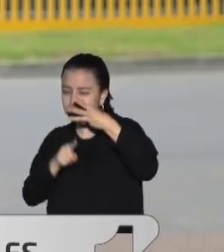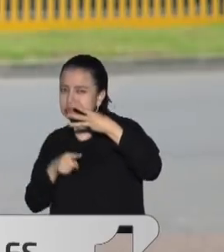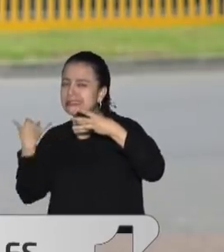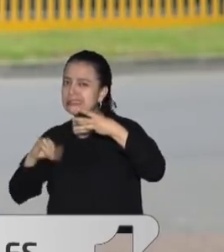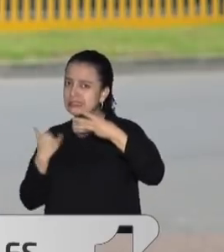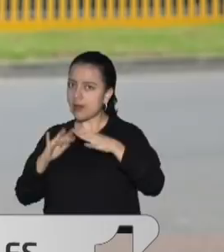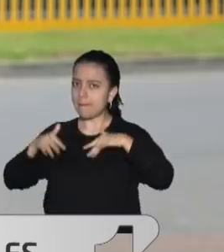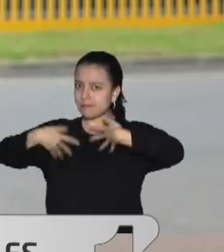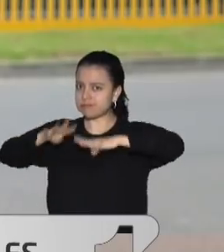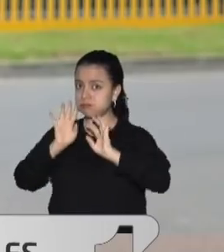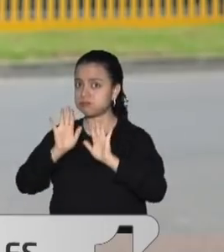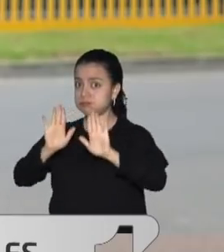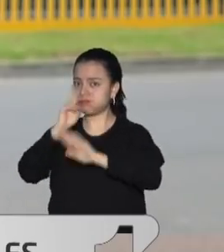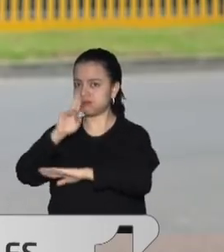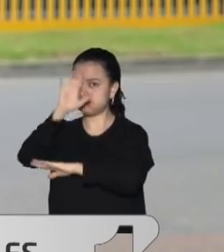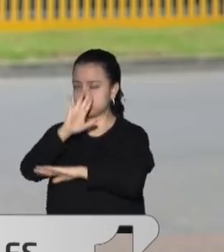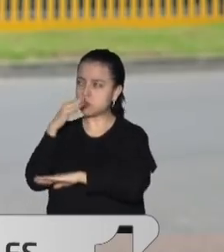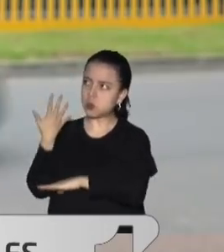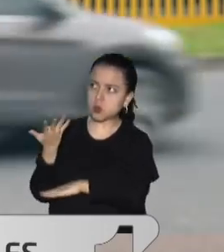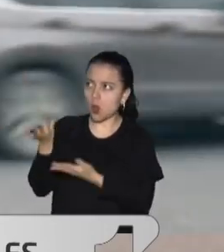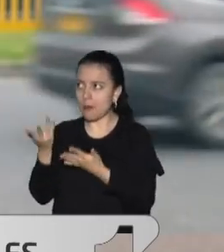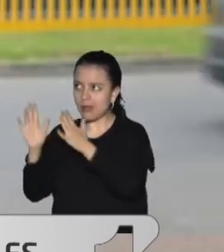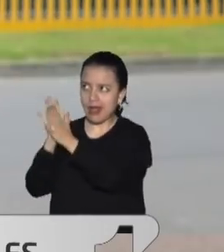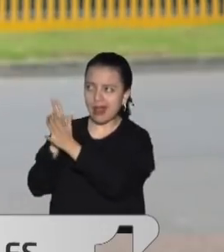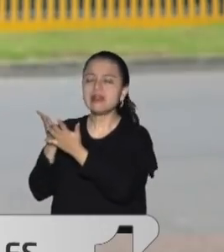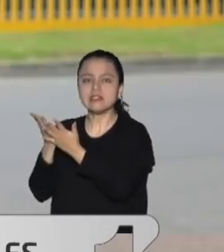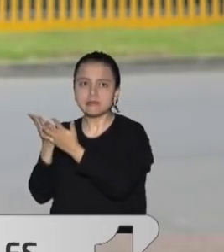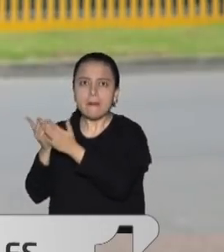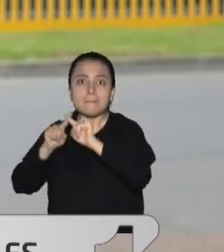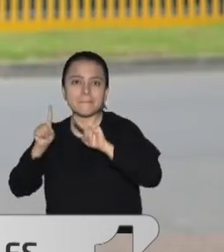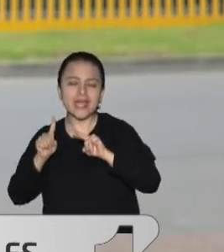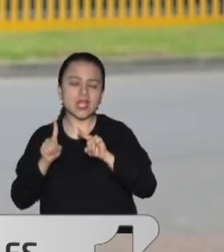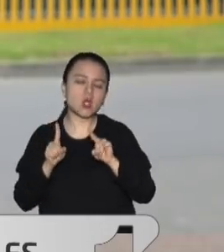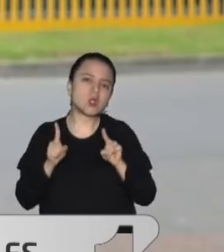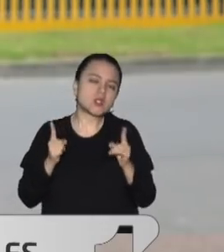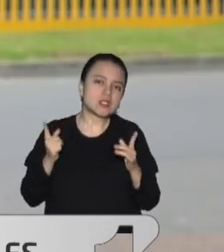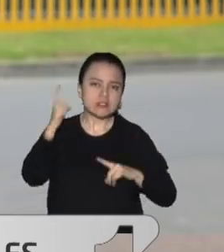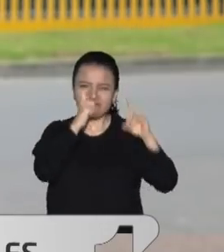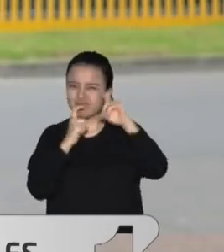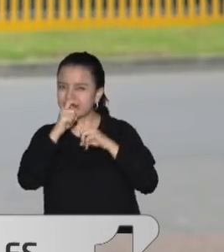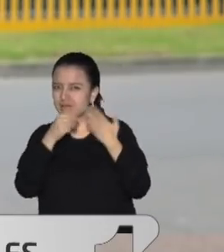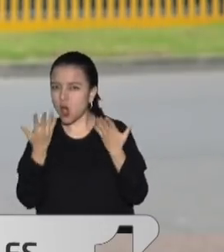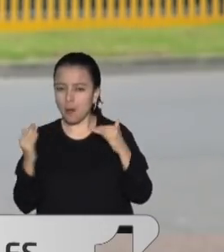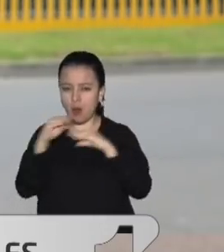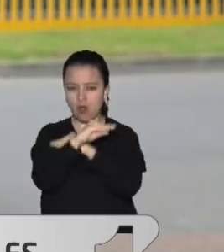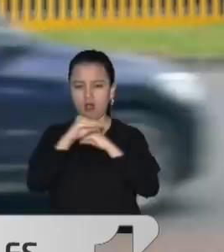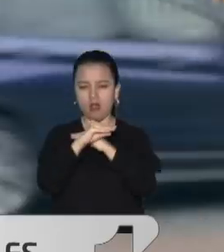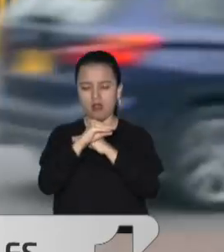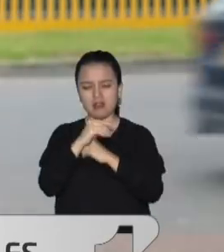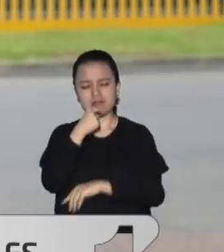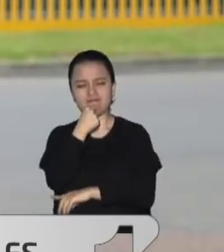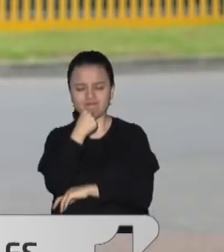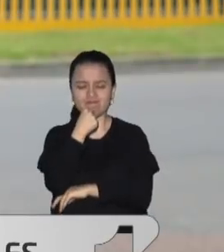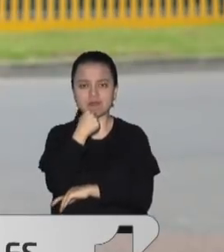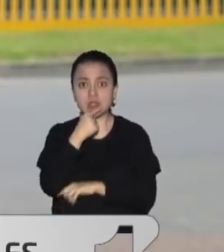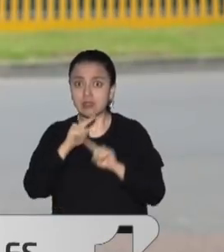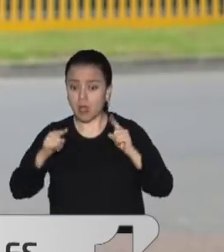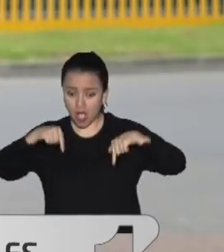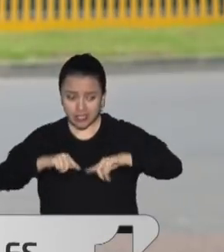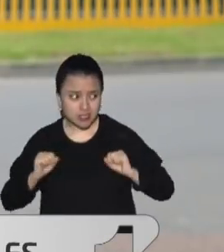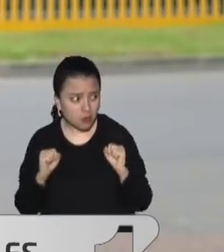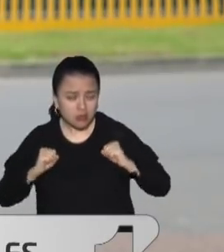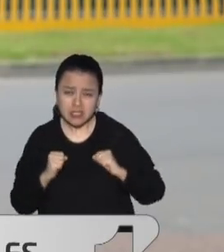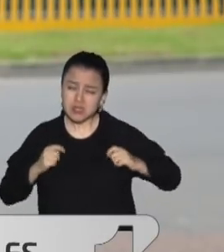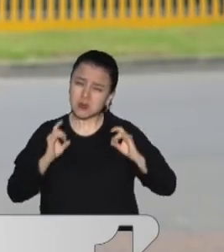manifestaciones en el marco del paro nacional. Son lo que ha dejado en las vías de Colombia, sin embargo Bogotá también se ha visto